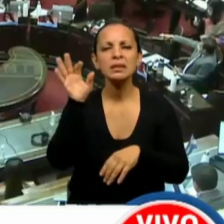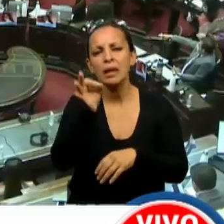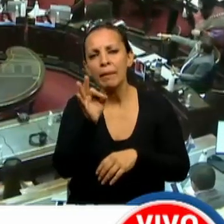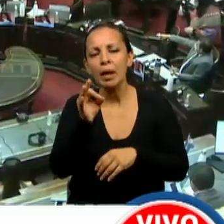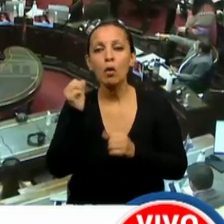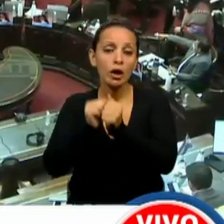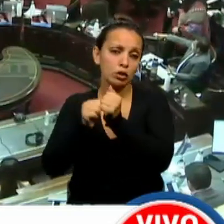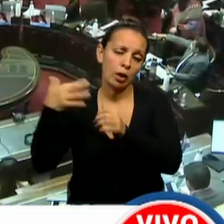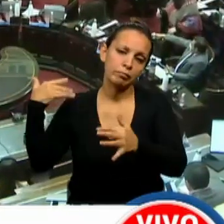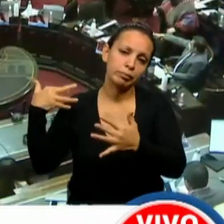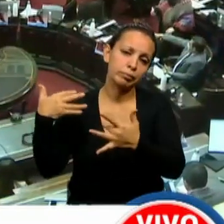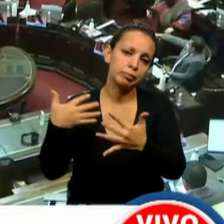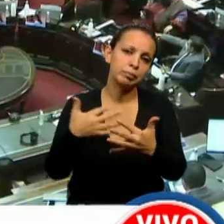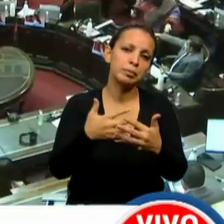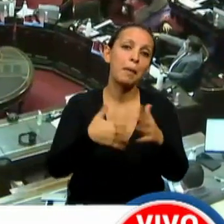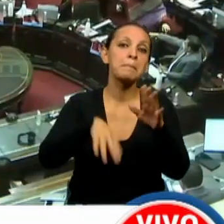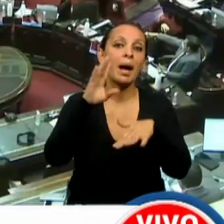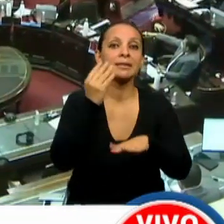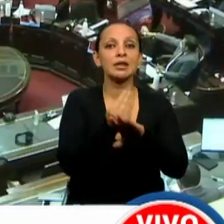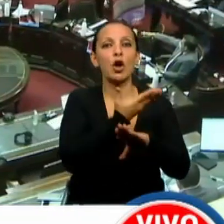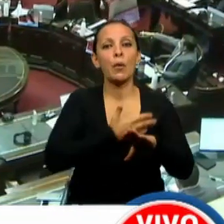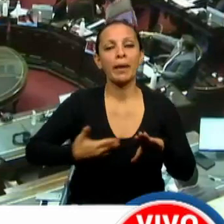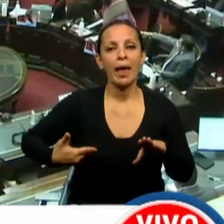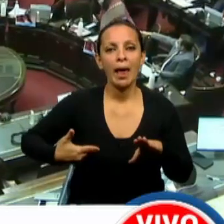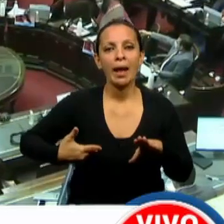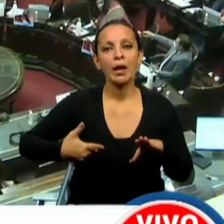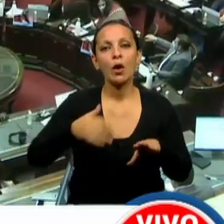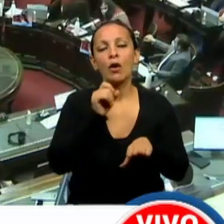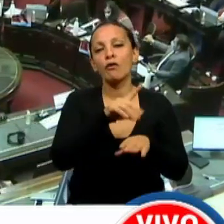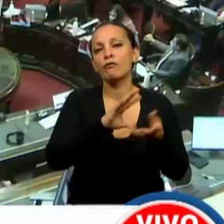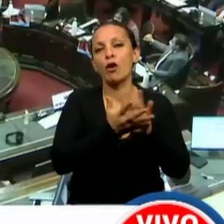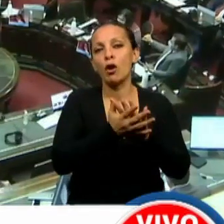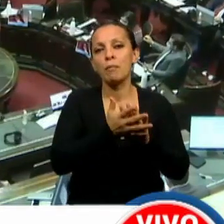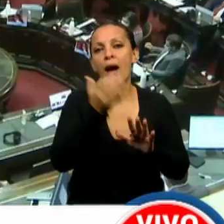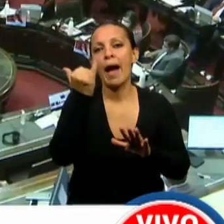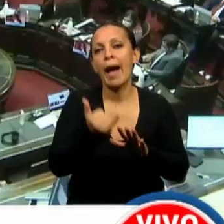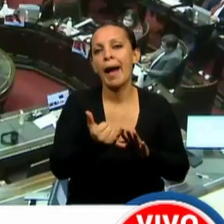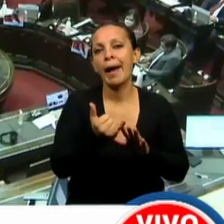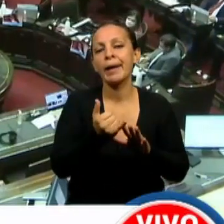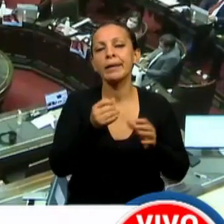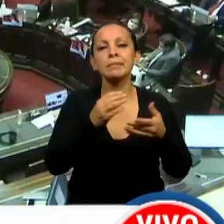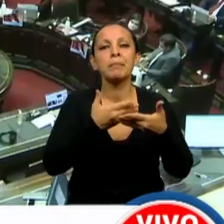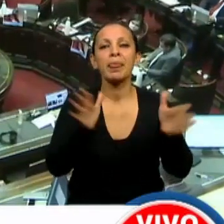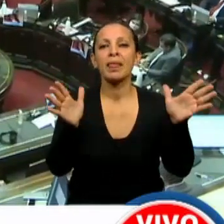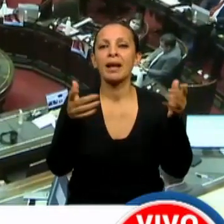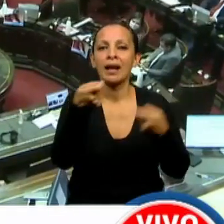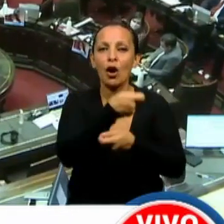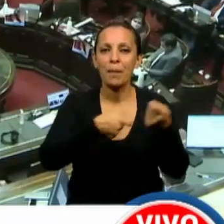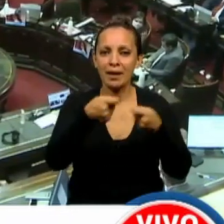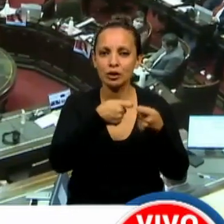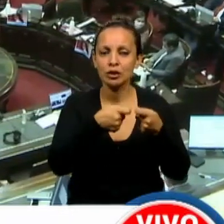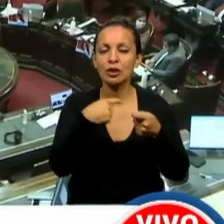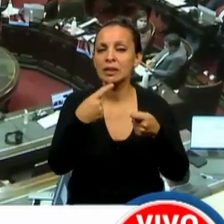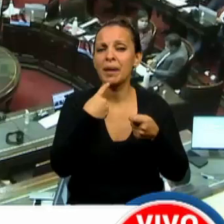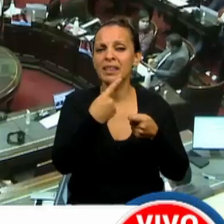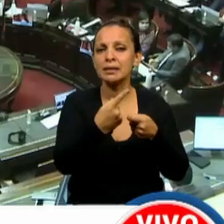nuestra historia, en especial cuando gobiernan aquellos que dogmáticamente aplican las recetas de libre comercio, la justificación que